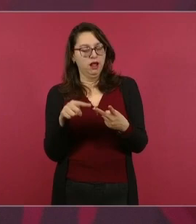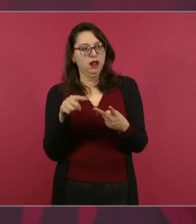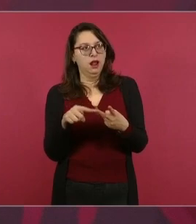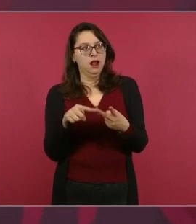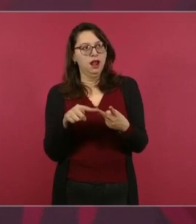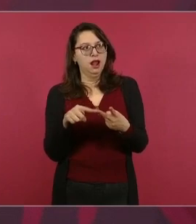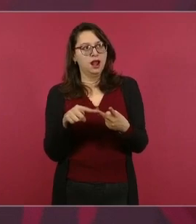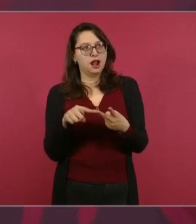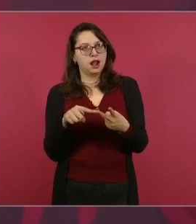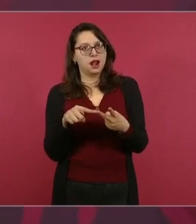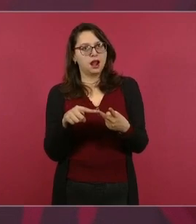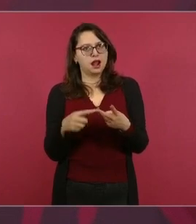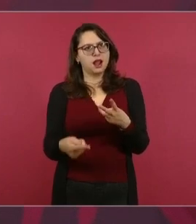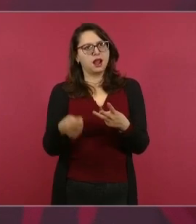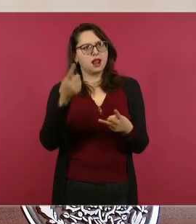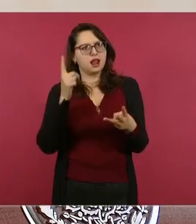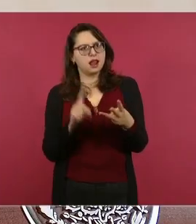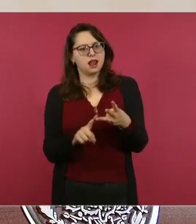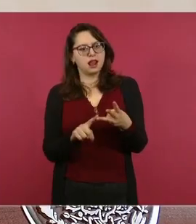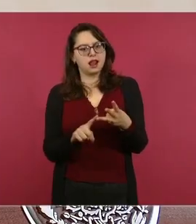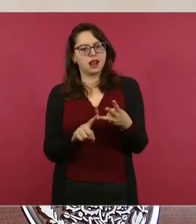con quién vino después,